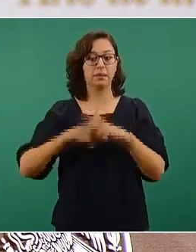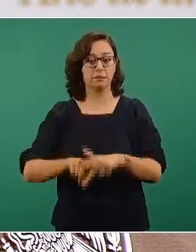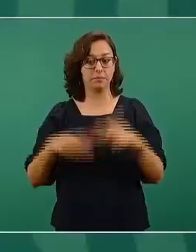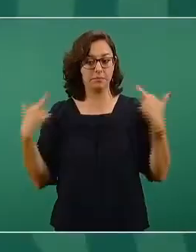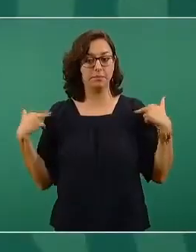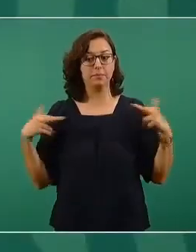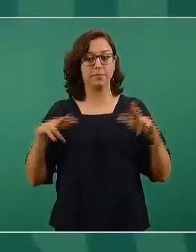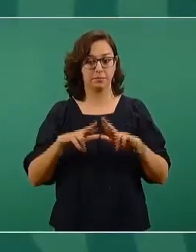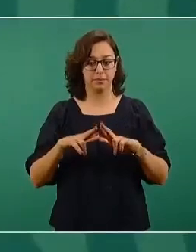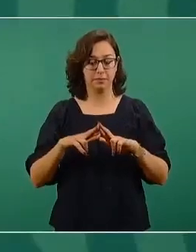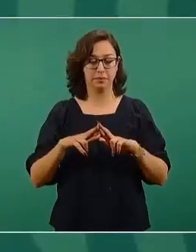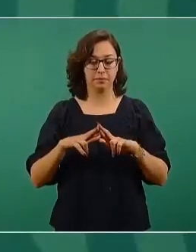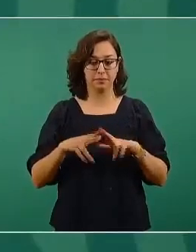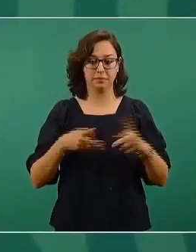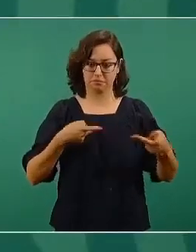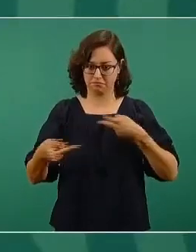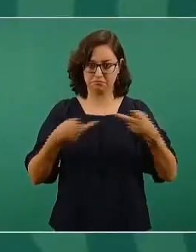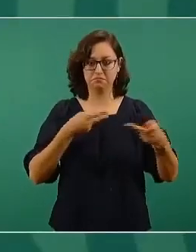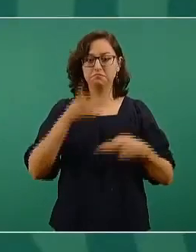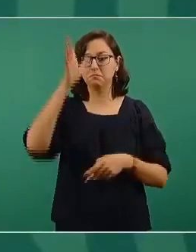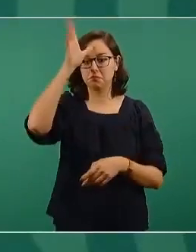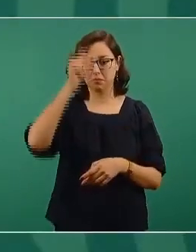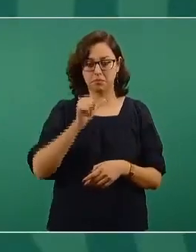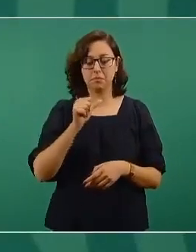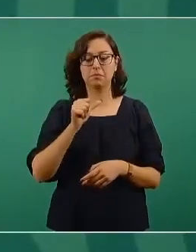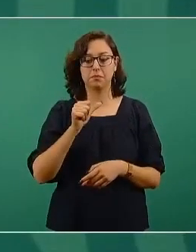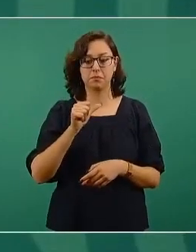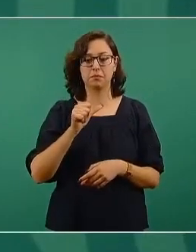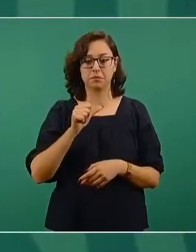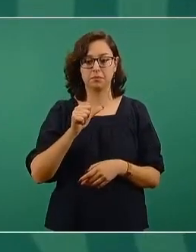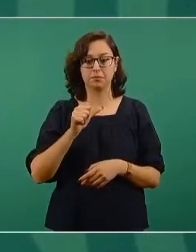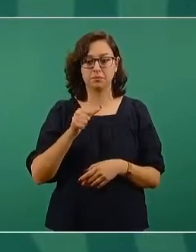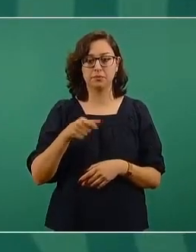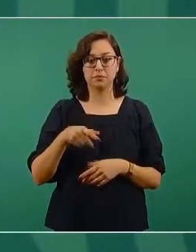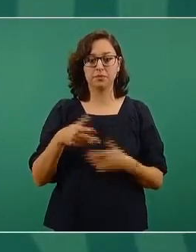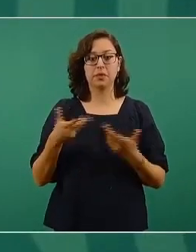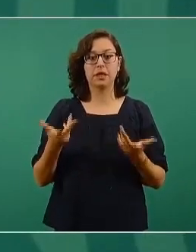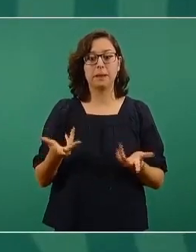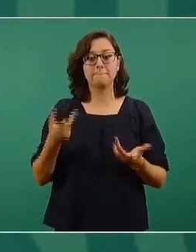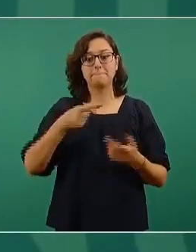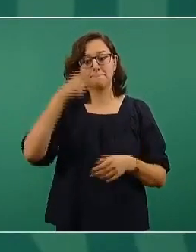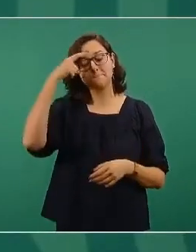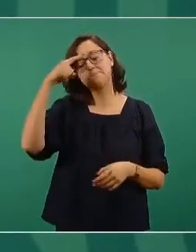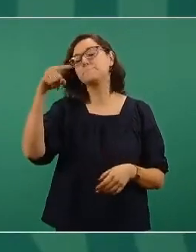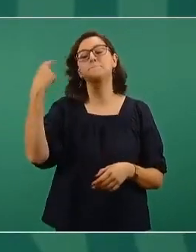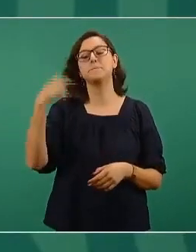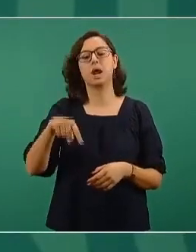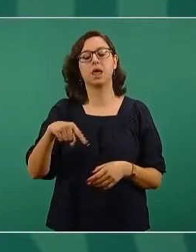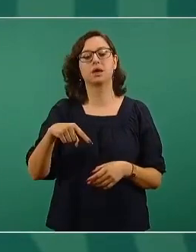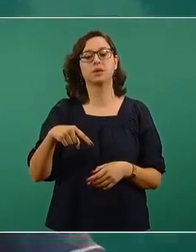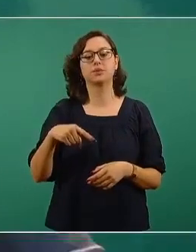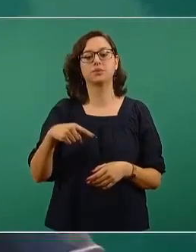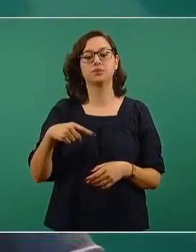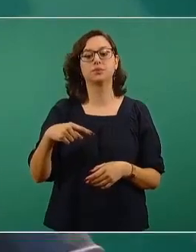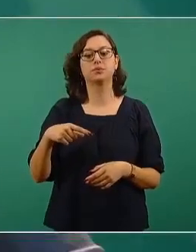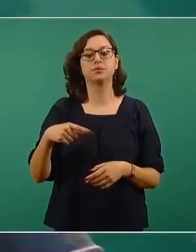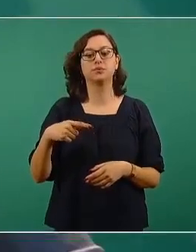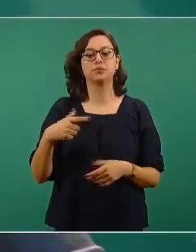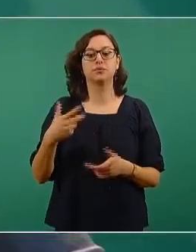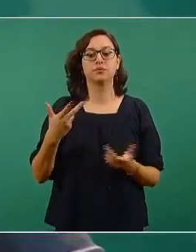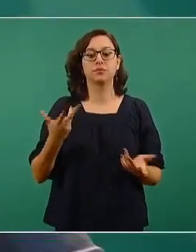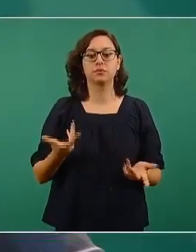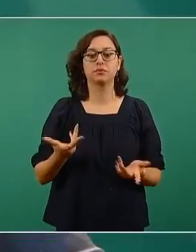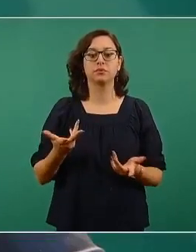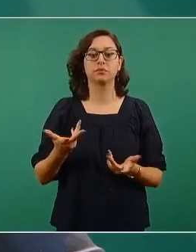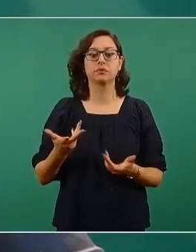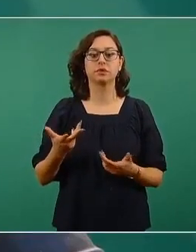como se acordó, para tratar de terminar antes del